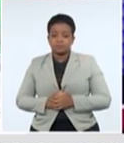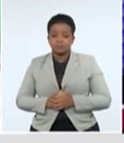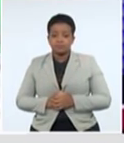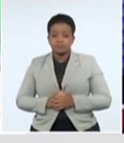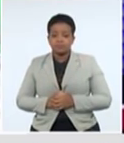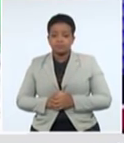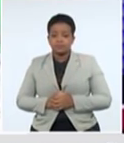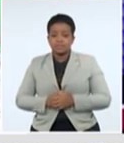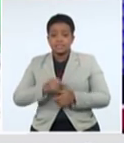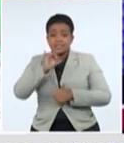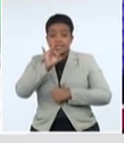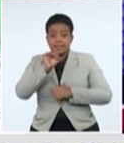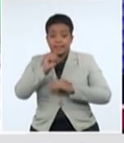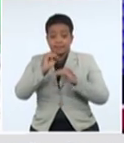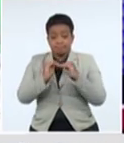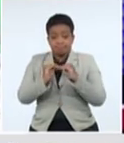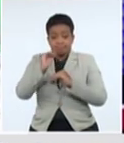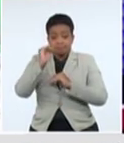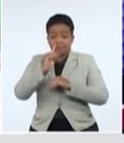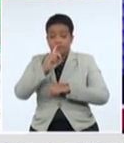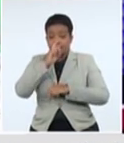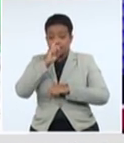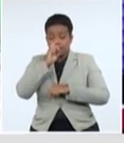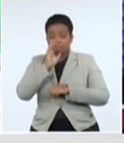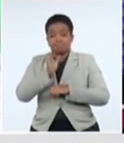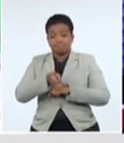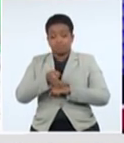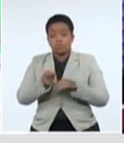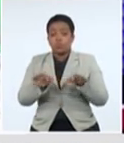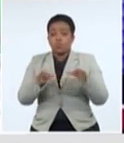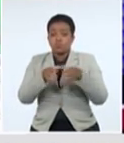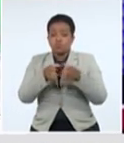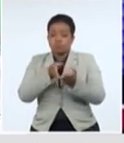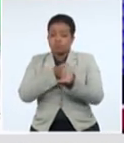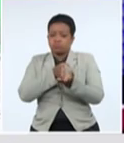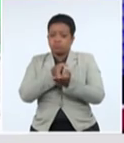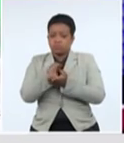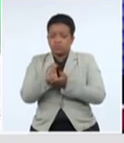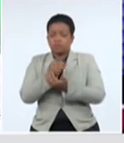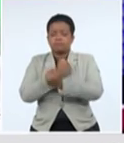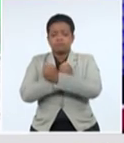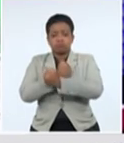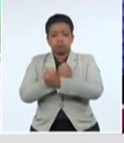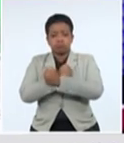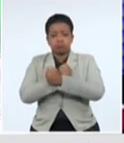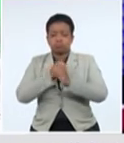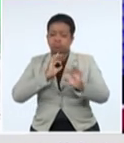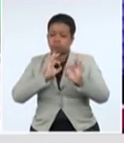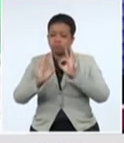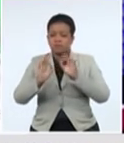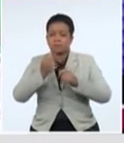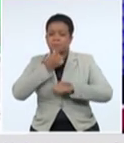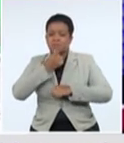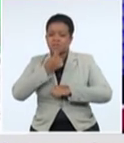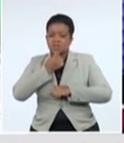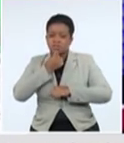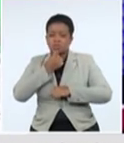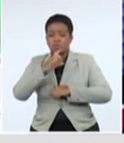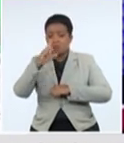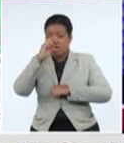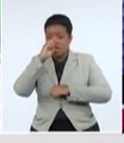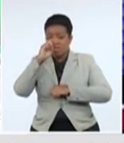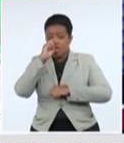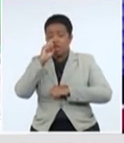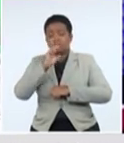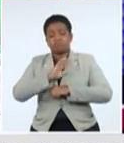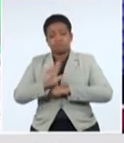70 años y más, sí es el grupo de población que se mantiene, el grupo de personas, el grupo etario que se